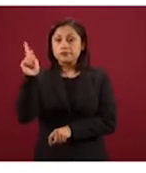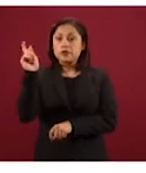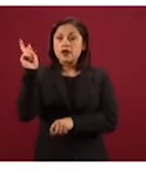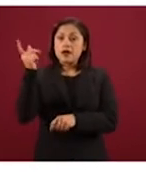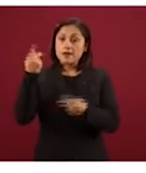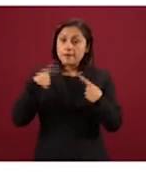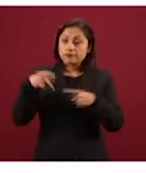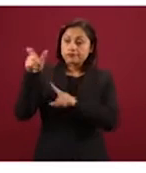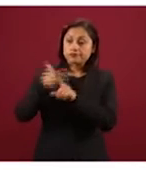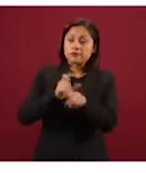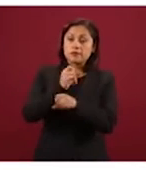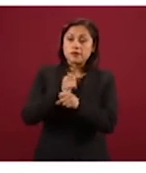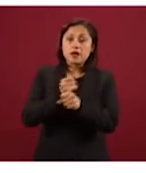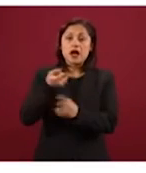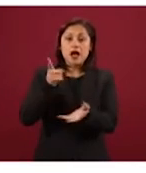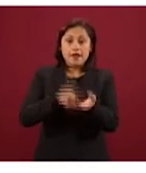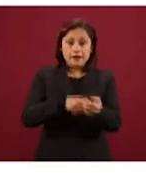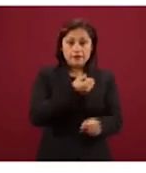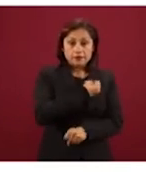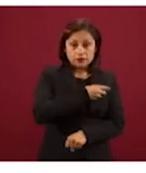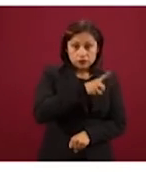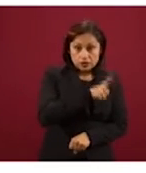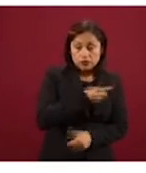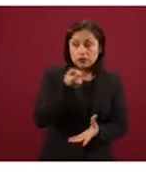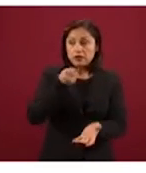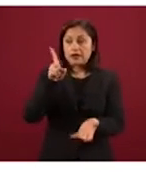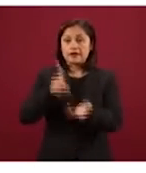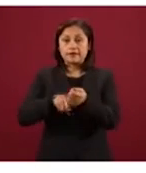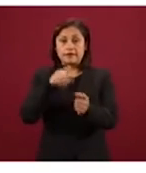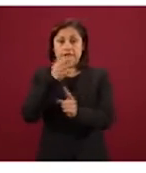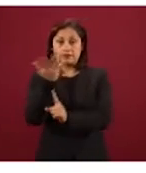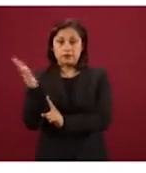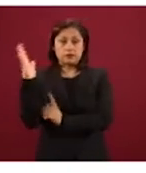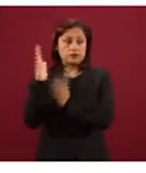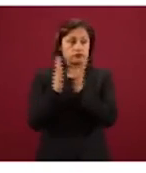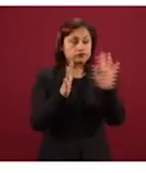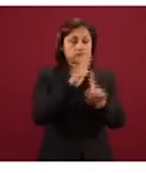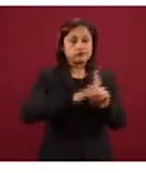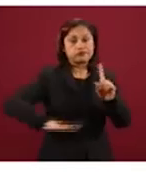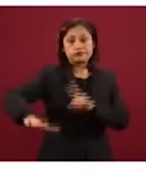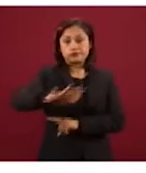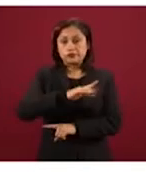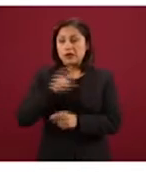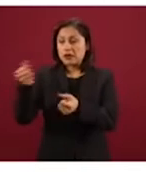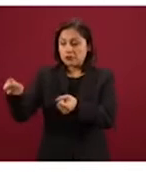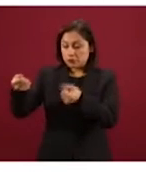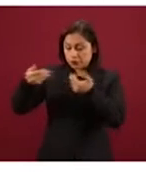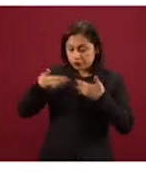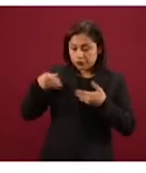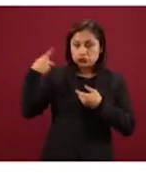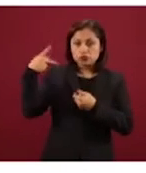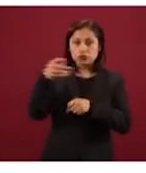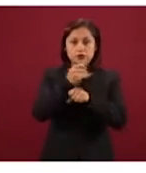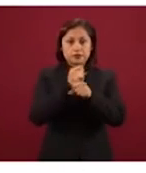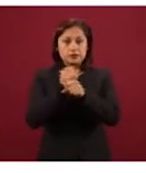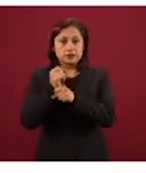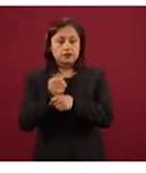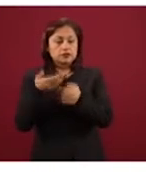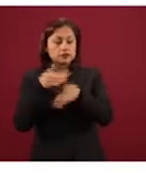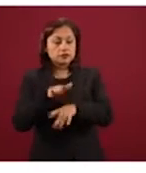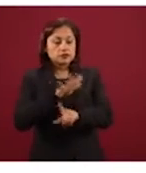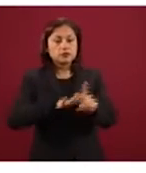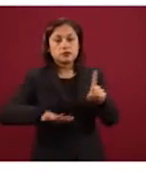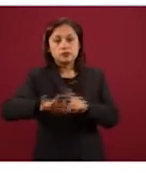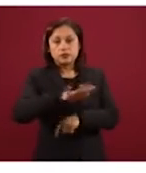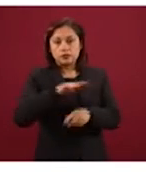investigadores, tanto en el sector salud como en el sector ambiental, los que nos van a están aportando datos concretos sobre la situación de la región.